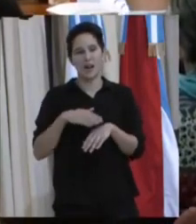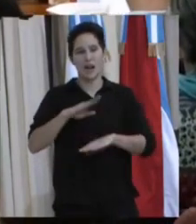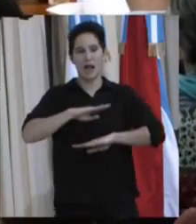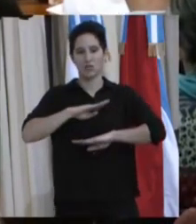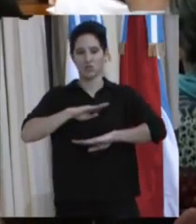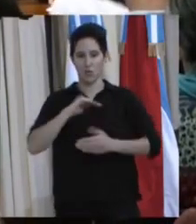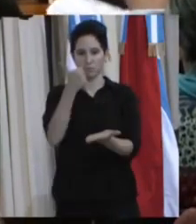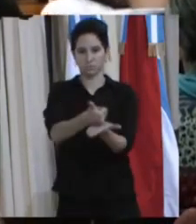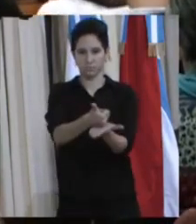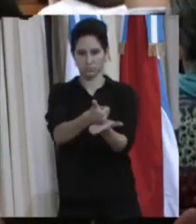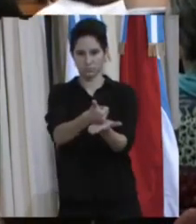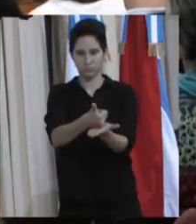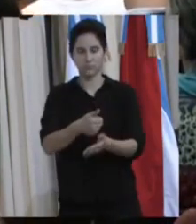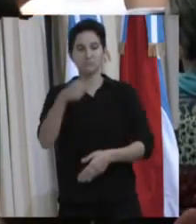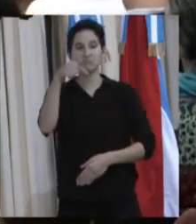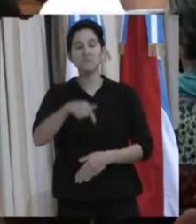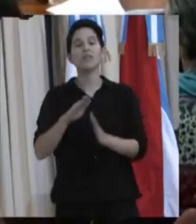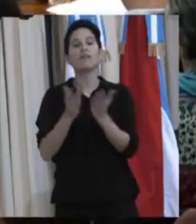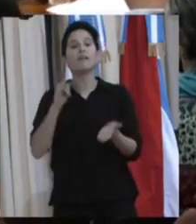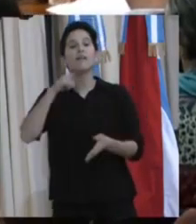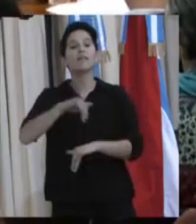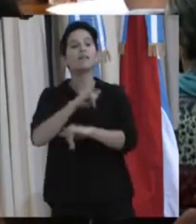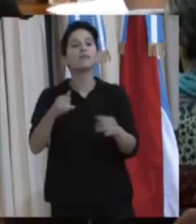la revista ironiza diciendo que